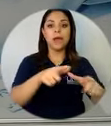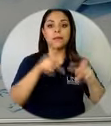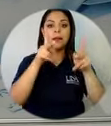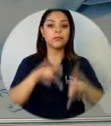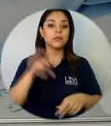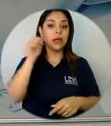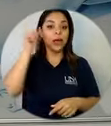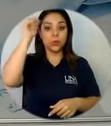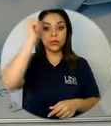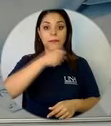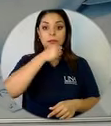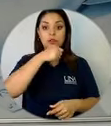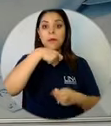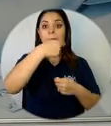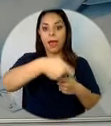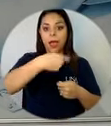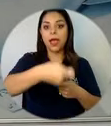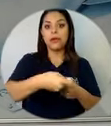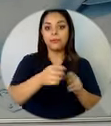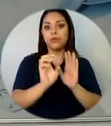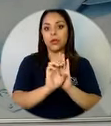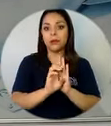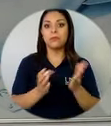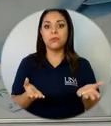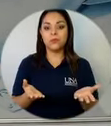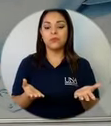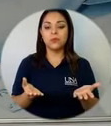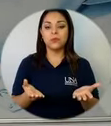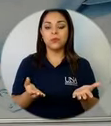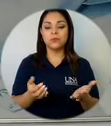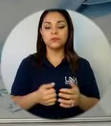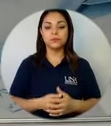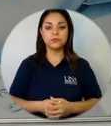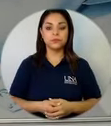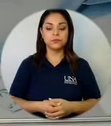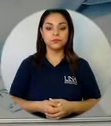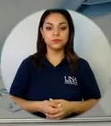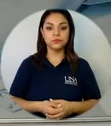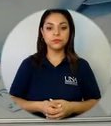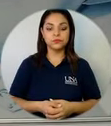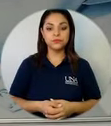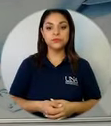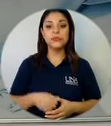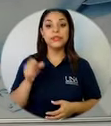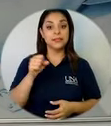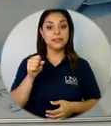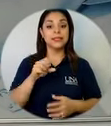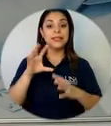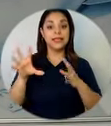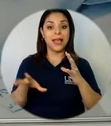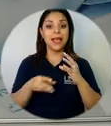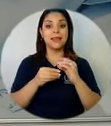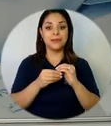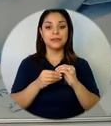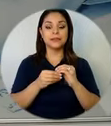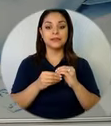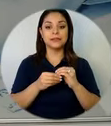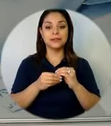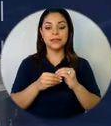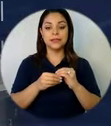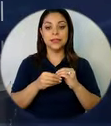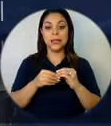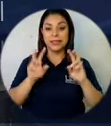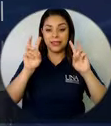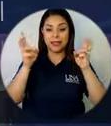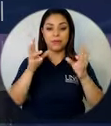una estancia para personas altas mayores, como por ejemplo el cuidado de un adulto mayor o de una persona enferma. Y a esto se suma, a